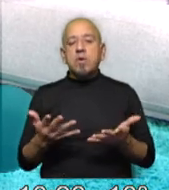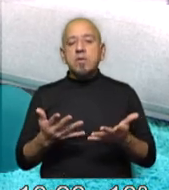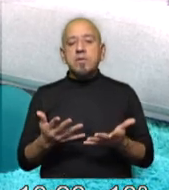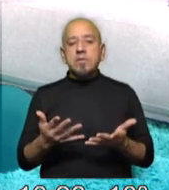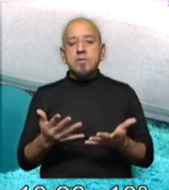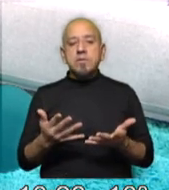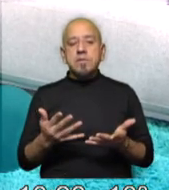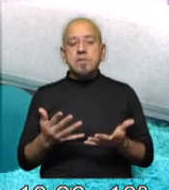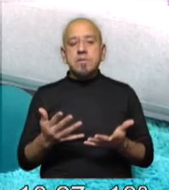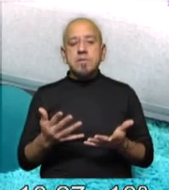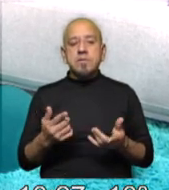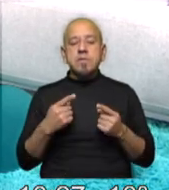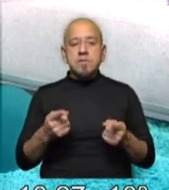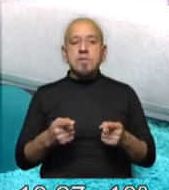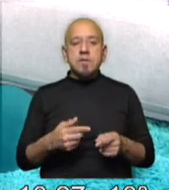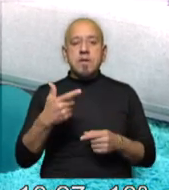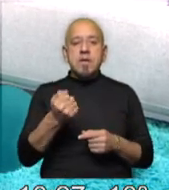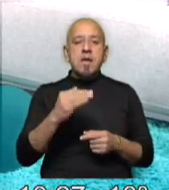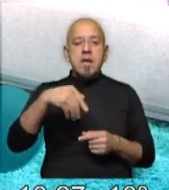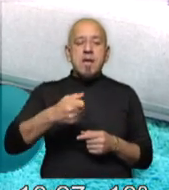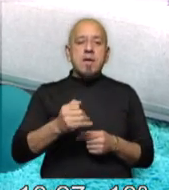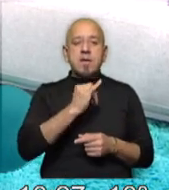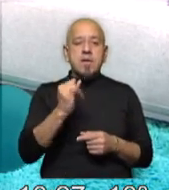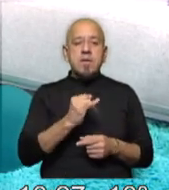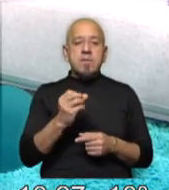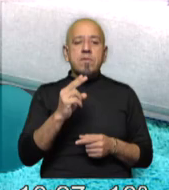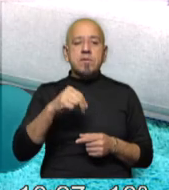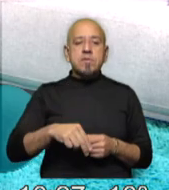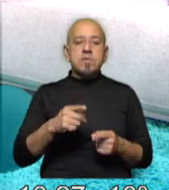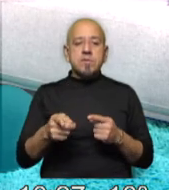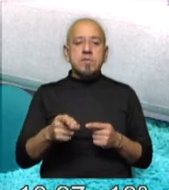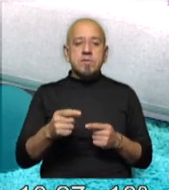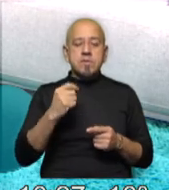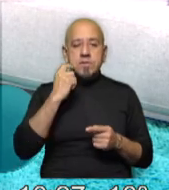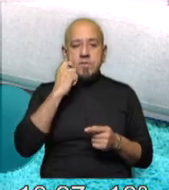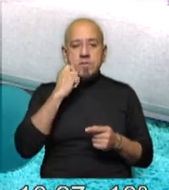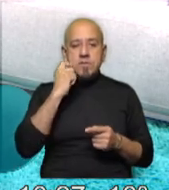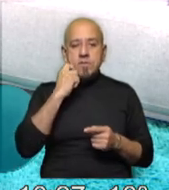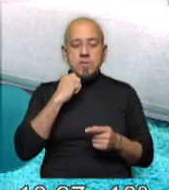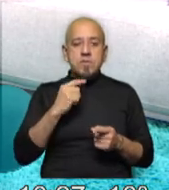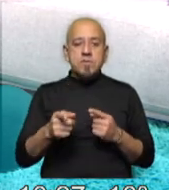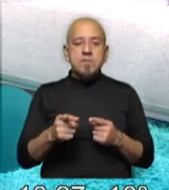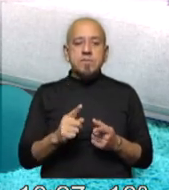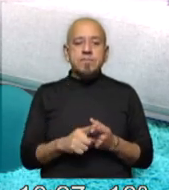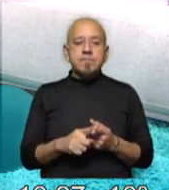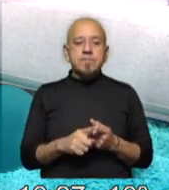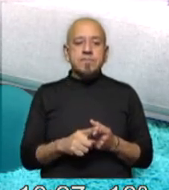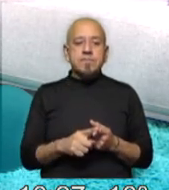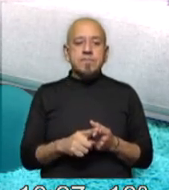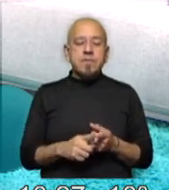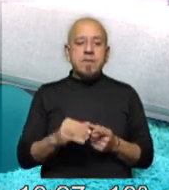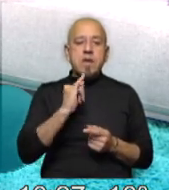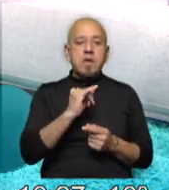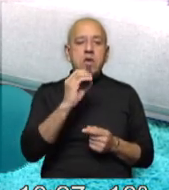de algo que está en Amazon. Amazon. Pero bueno, en algún momento va a estar en algún lado más. Yoshi 2. Ah.